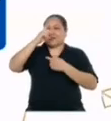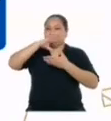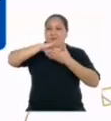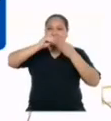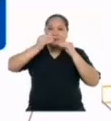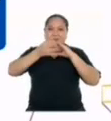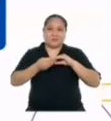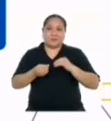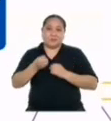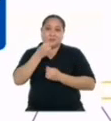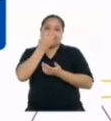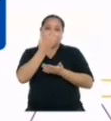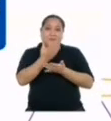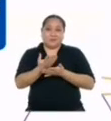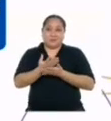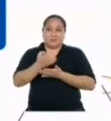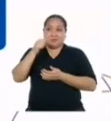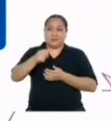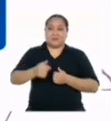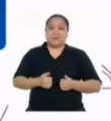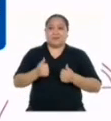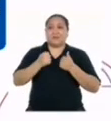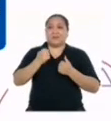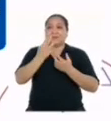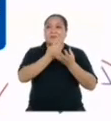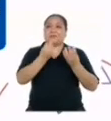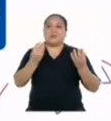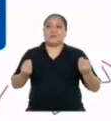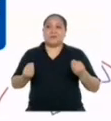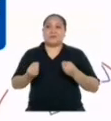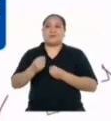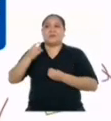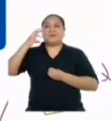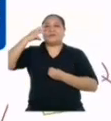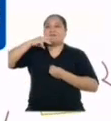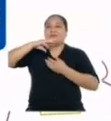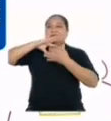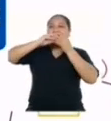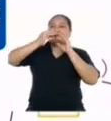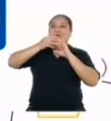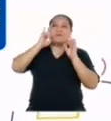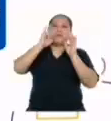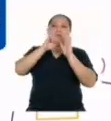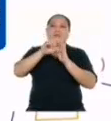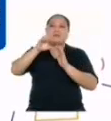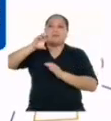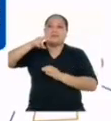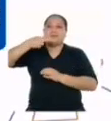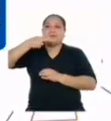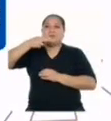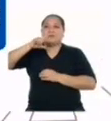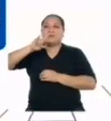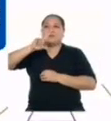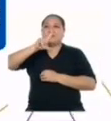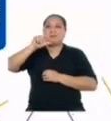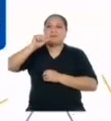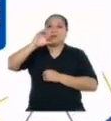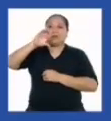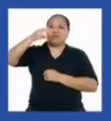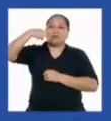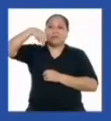alguna historia. Lo bueno es que donde vivimos hay muchos mitos, como el del Chuyachaki o el Tunche.